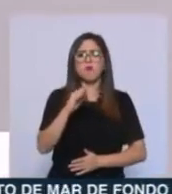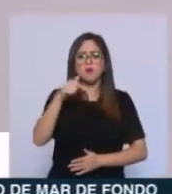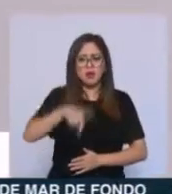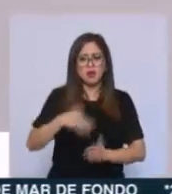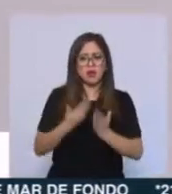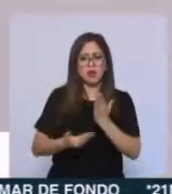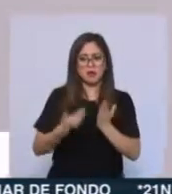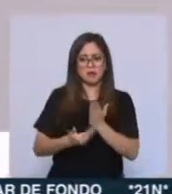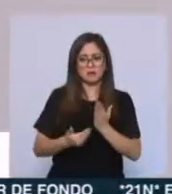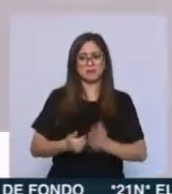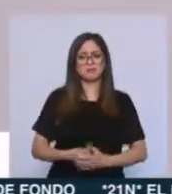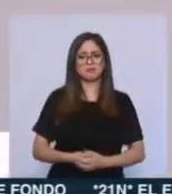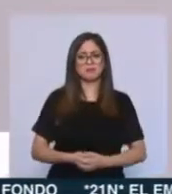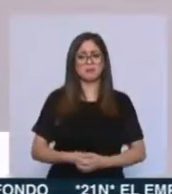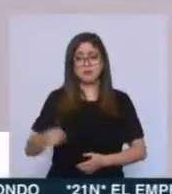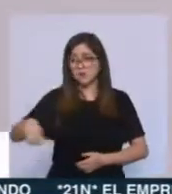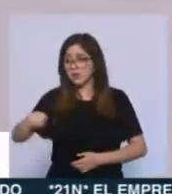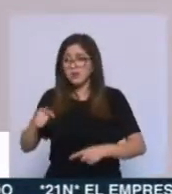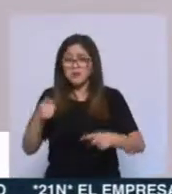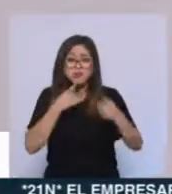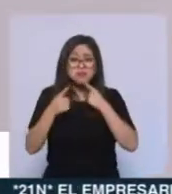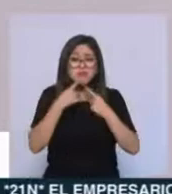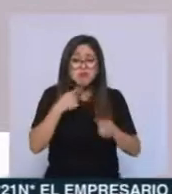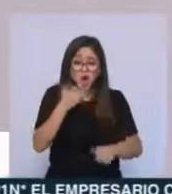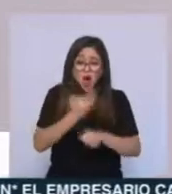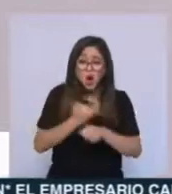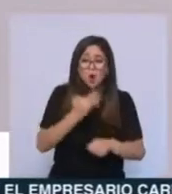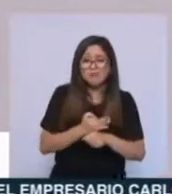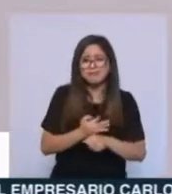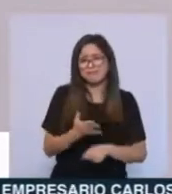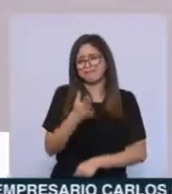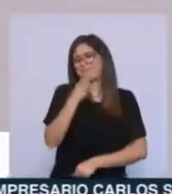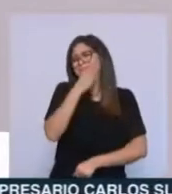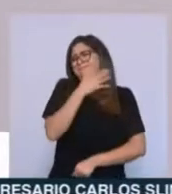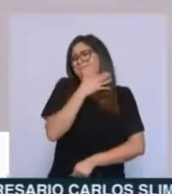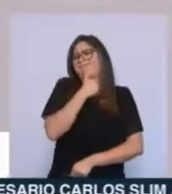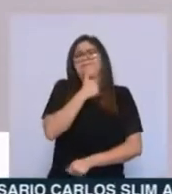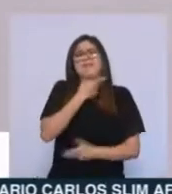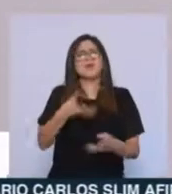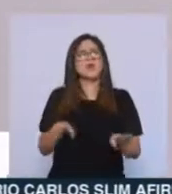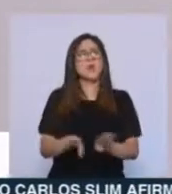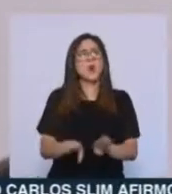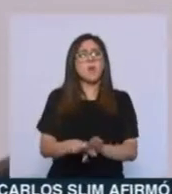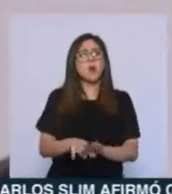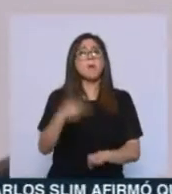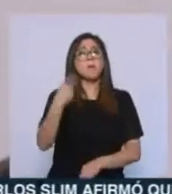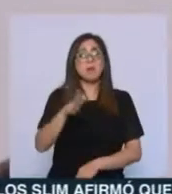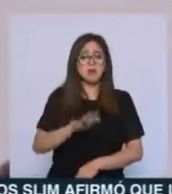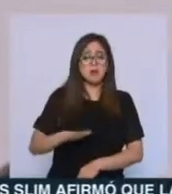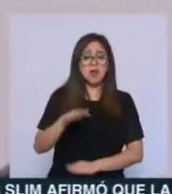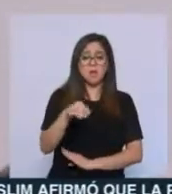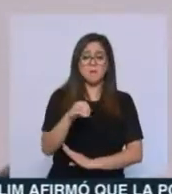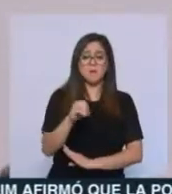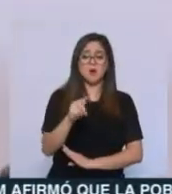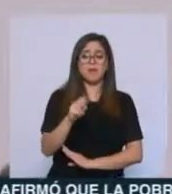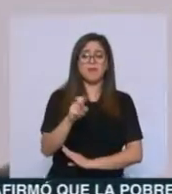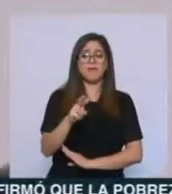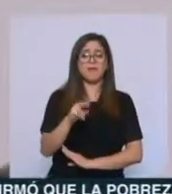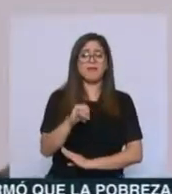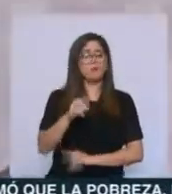tendría que estar ni siquiera en discusión. Es hasta ridículo que esté en discusión. Así que el compromiso de Montevideo